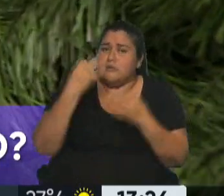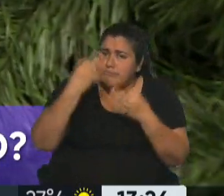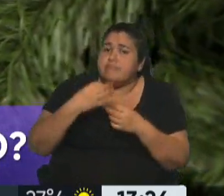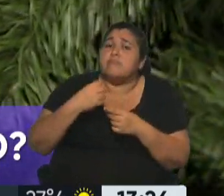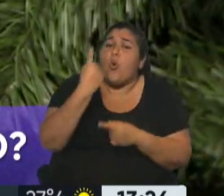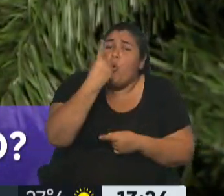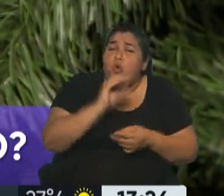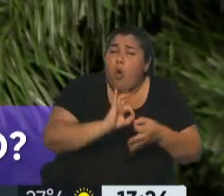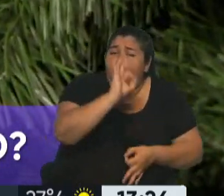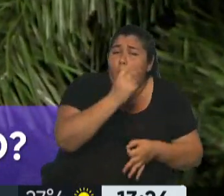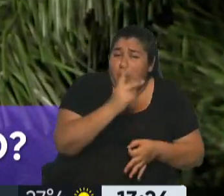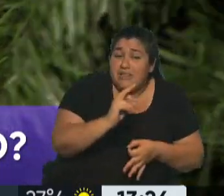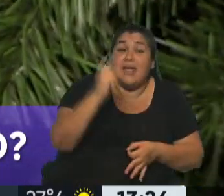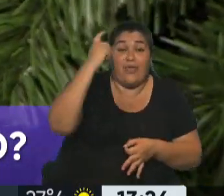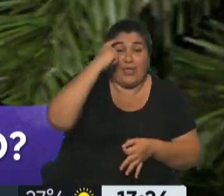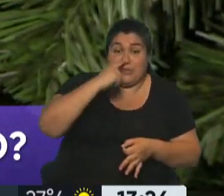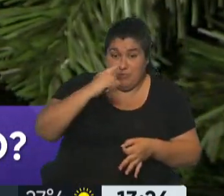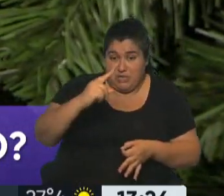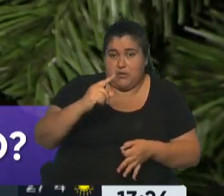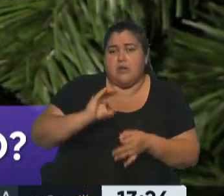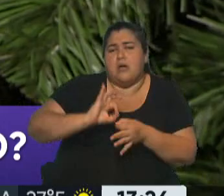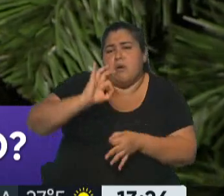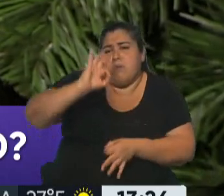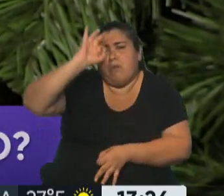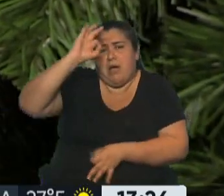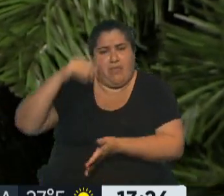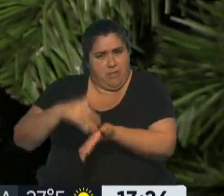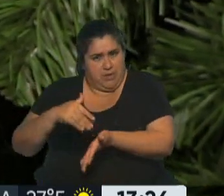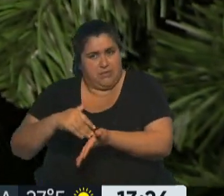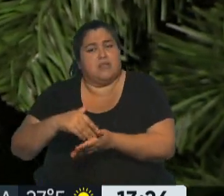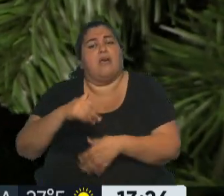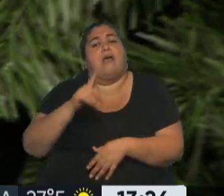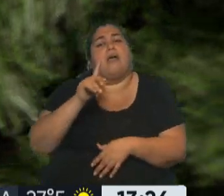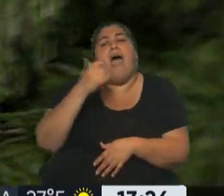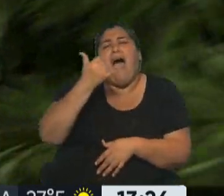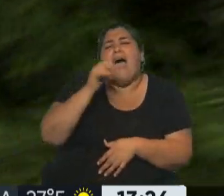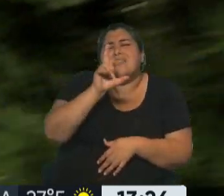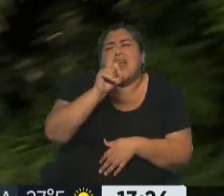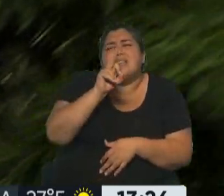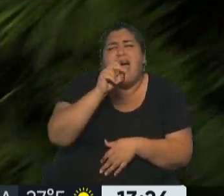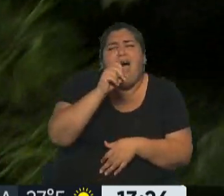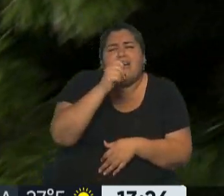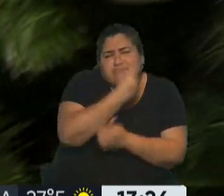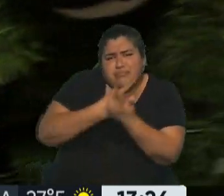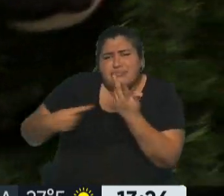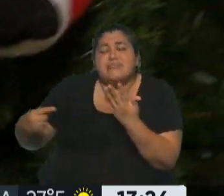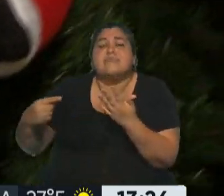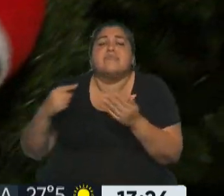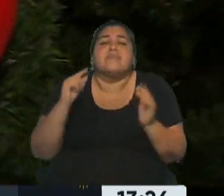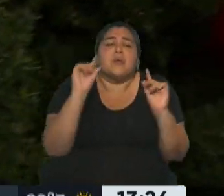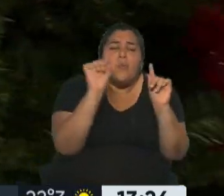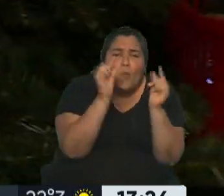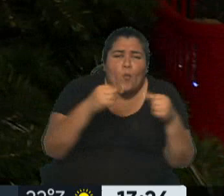de 1.20 de en 10 mil pesos. Ajá. Después, esos son, tenemos como 30 líneas de árboles. Van cambiando lo más tupido,